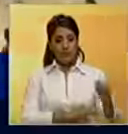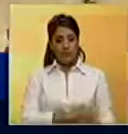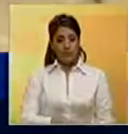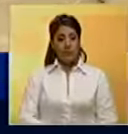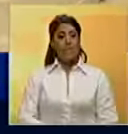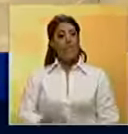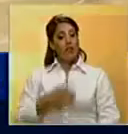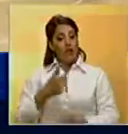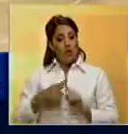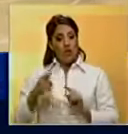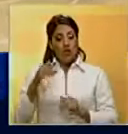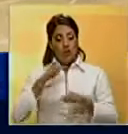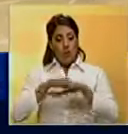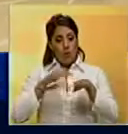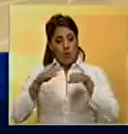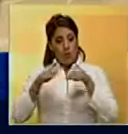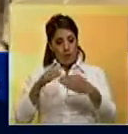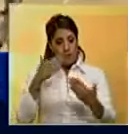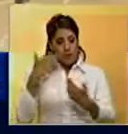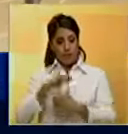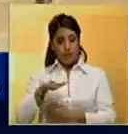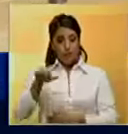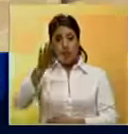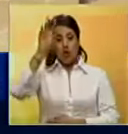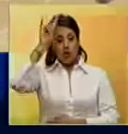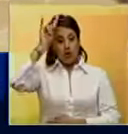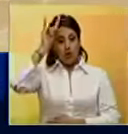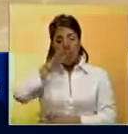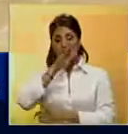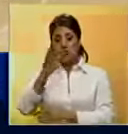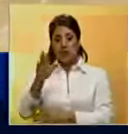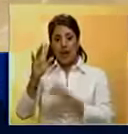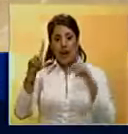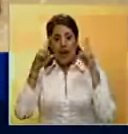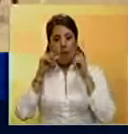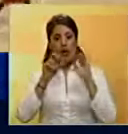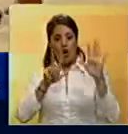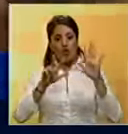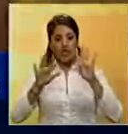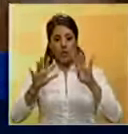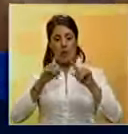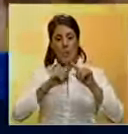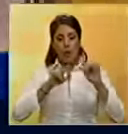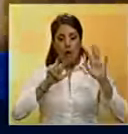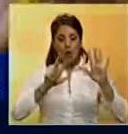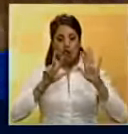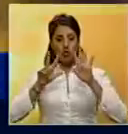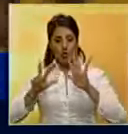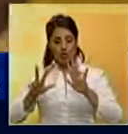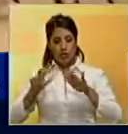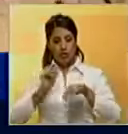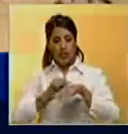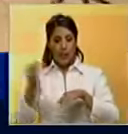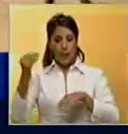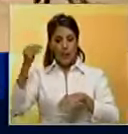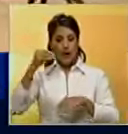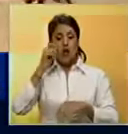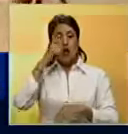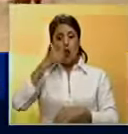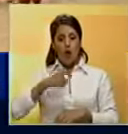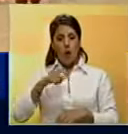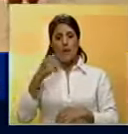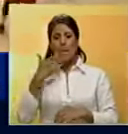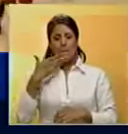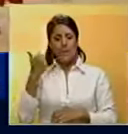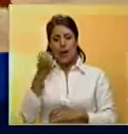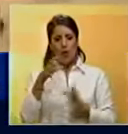En resultados de este jueves de la LPB, Toros de Aragua venció a Bucaneros de La Guaira 89-88 en tiempo extra. André Barrett fue el mejor a la ofensiva